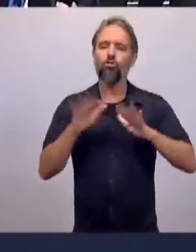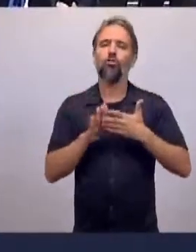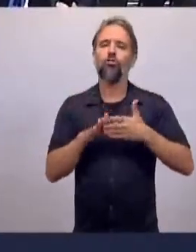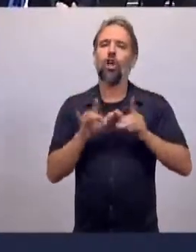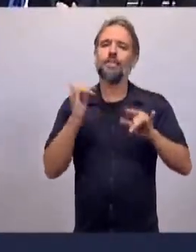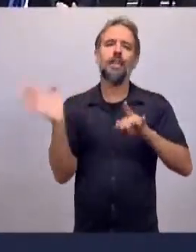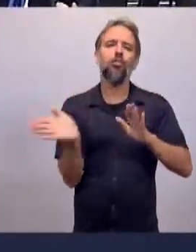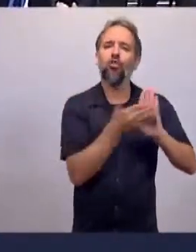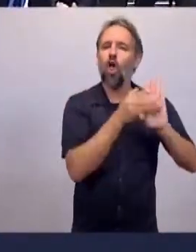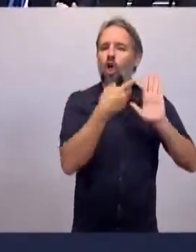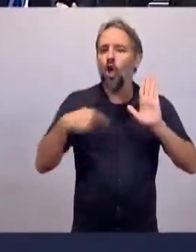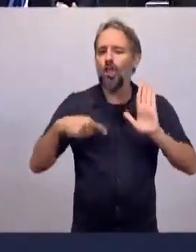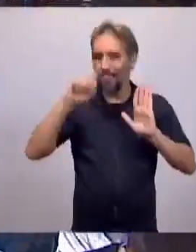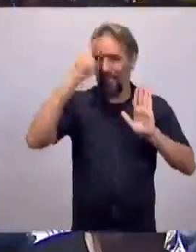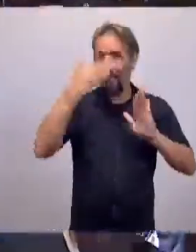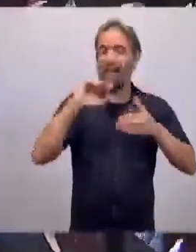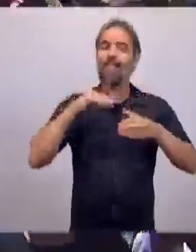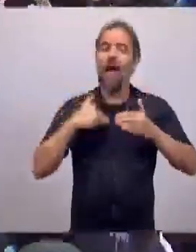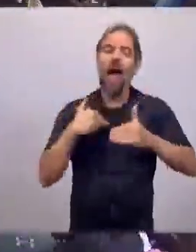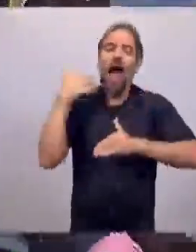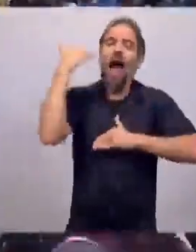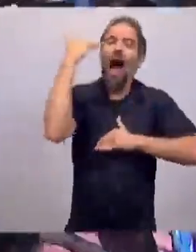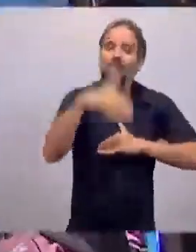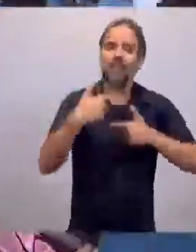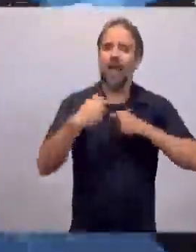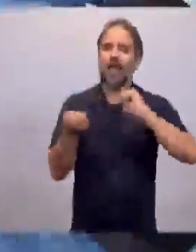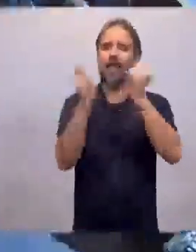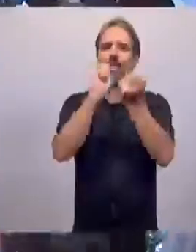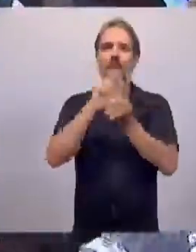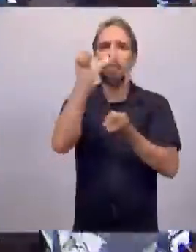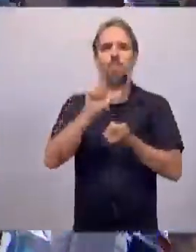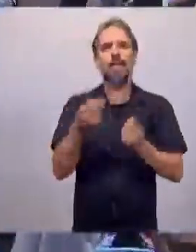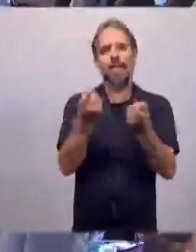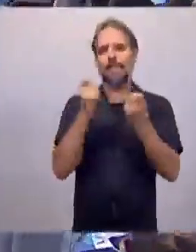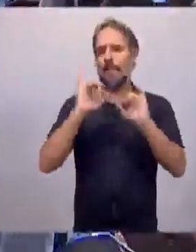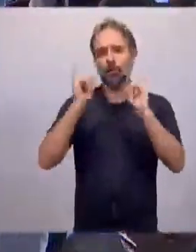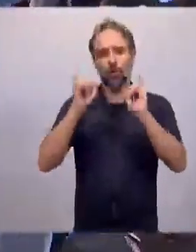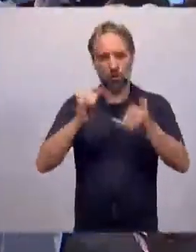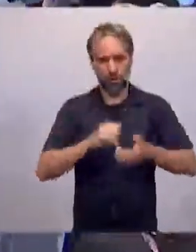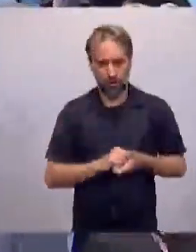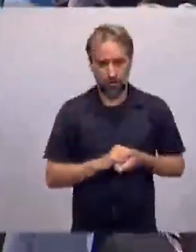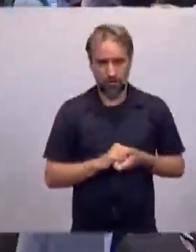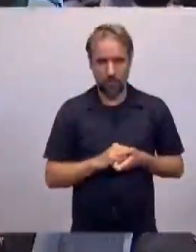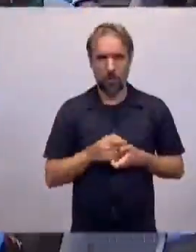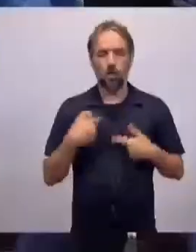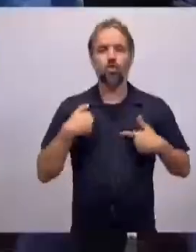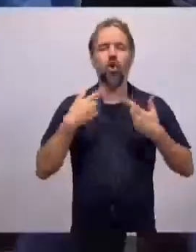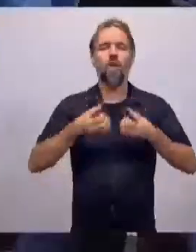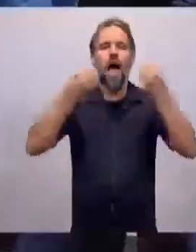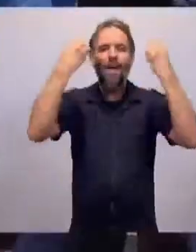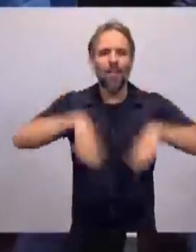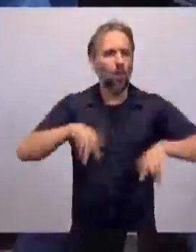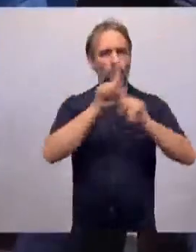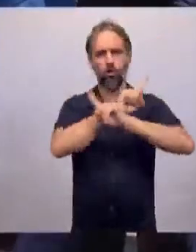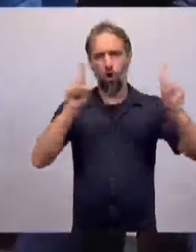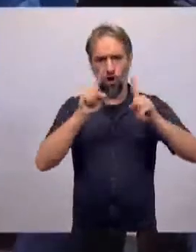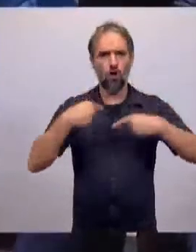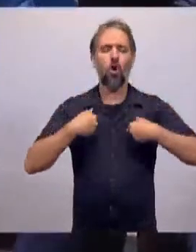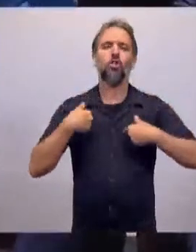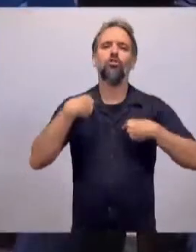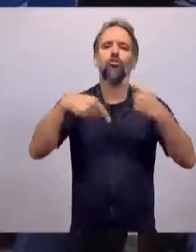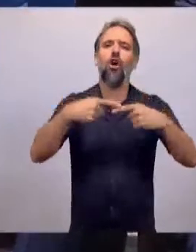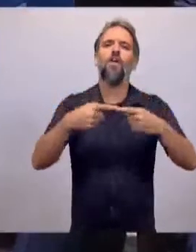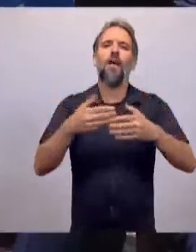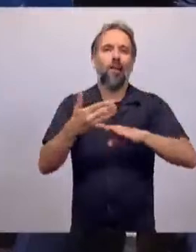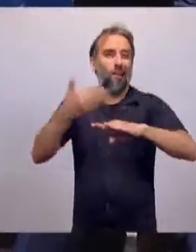todos los resortes del Estado para avanzar en los cambios que nuestro país necesita. No vamos a claudicar, no vamos